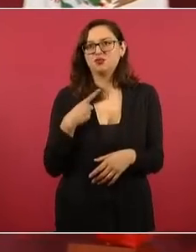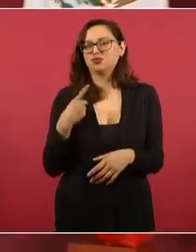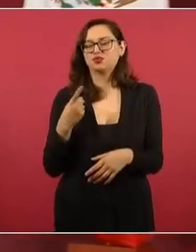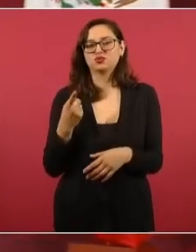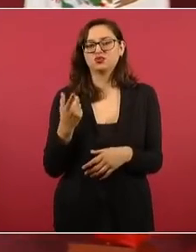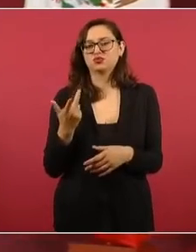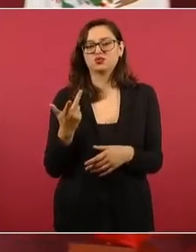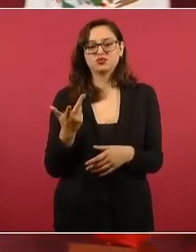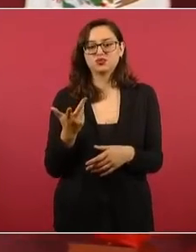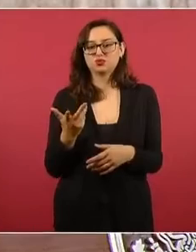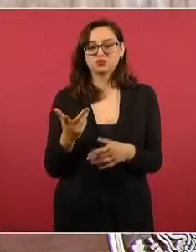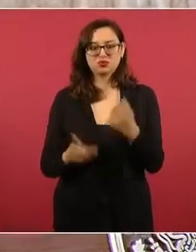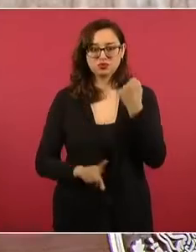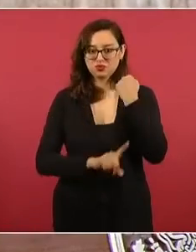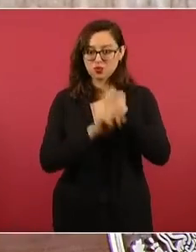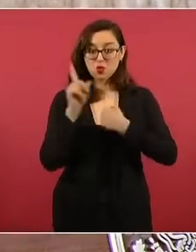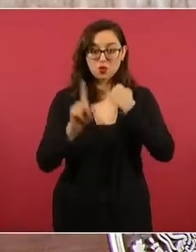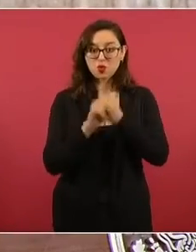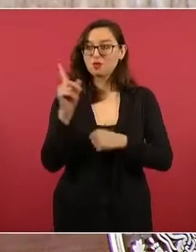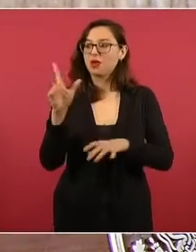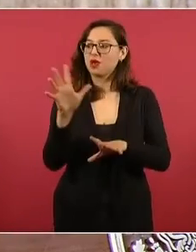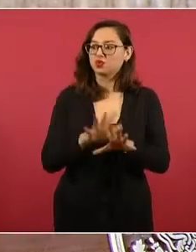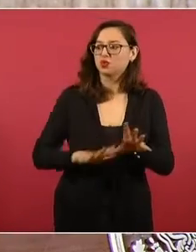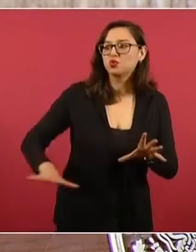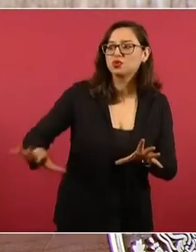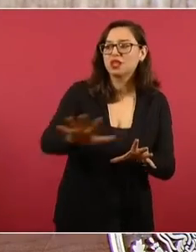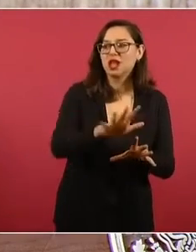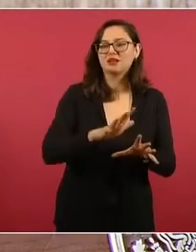de estos problemas sociales,